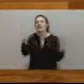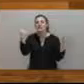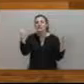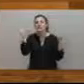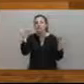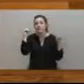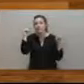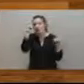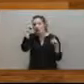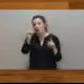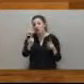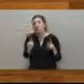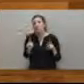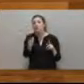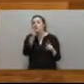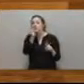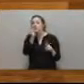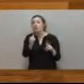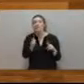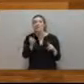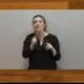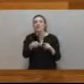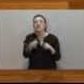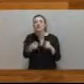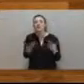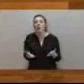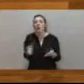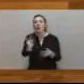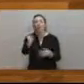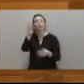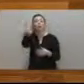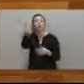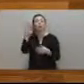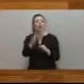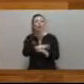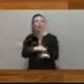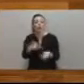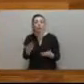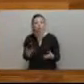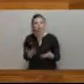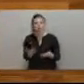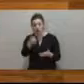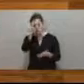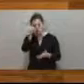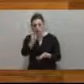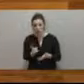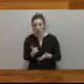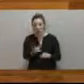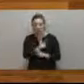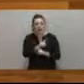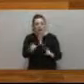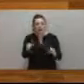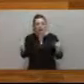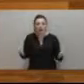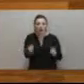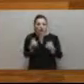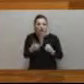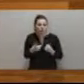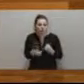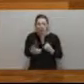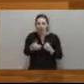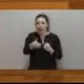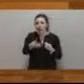falsa promesa siguiente o la próxima ocurrencia por parte de este gobierno. ni cuándo van a iniciar actuaciones, ni de